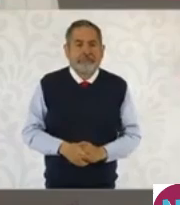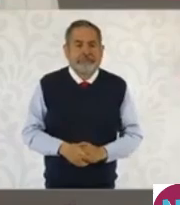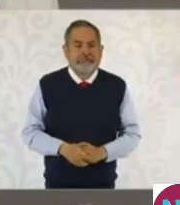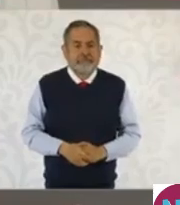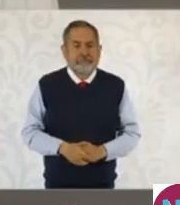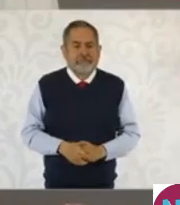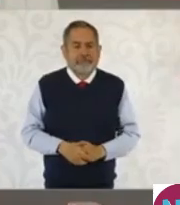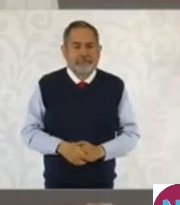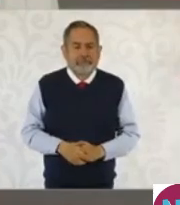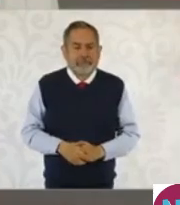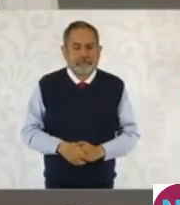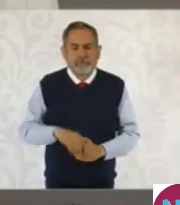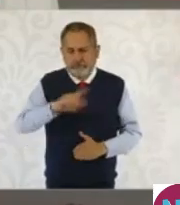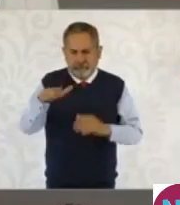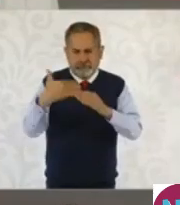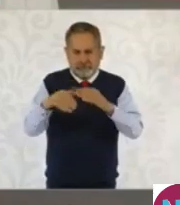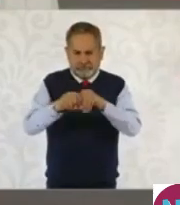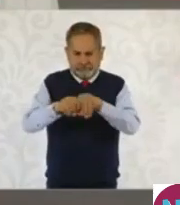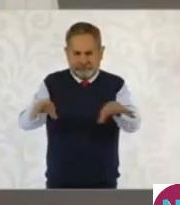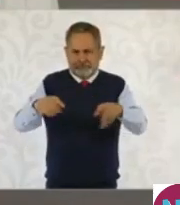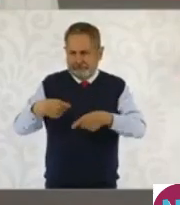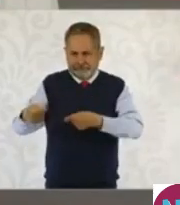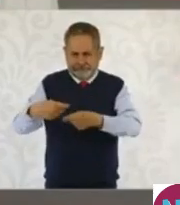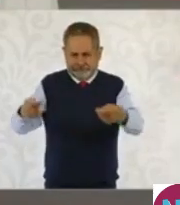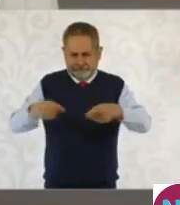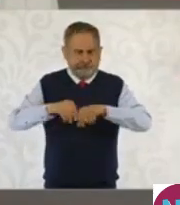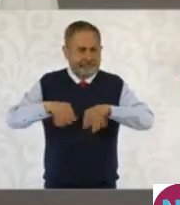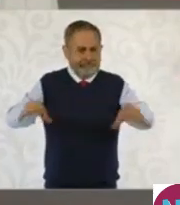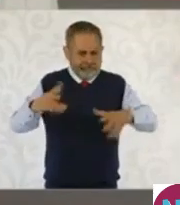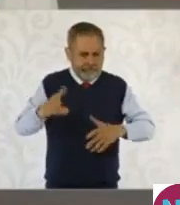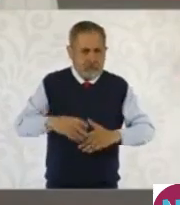Les vamos a pasar estos gráficos.